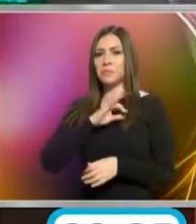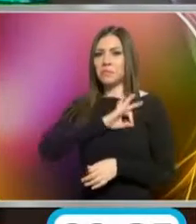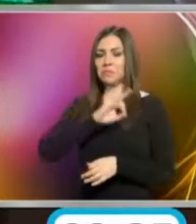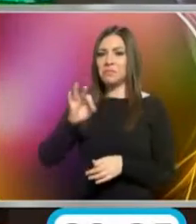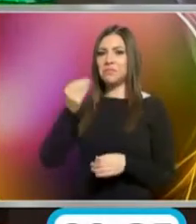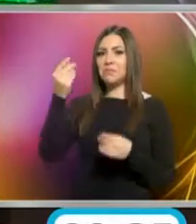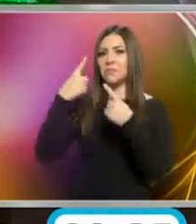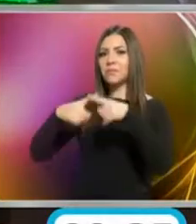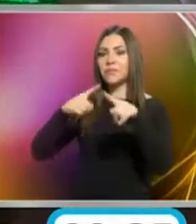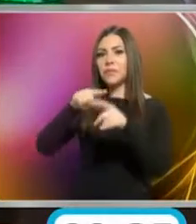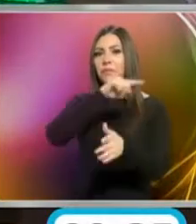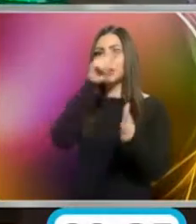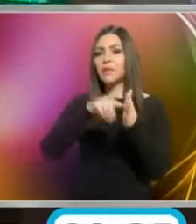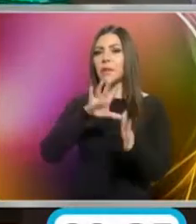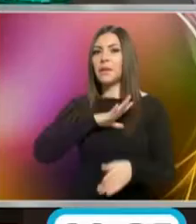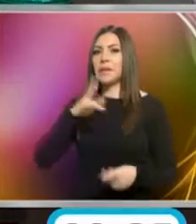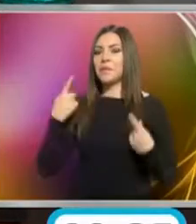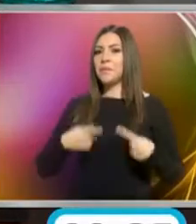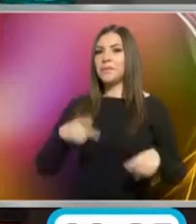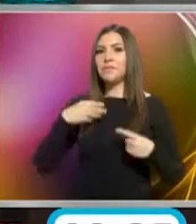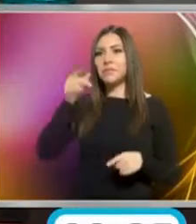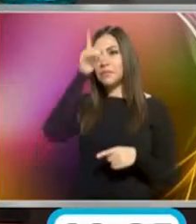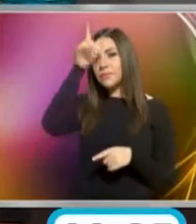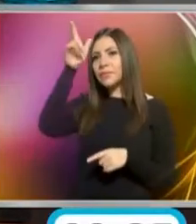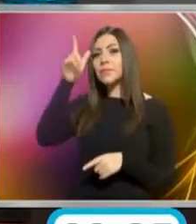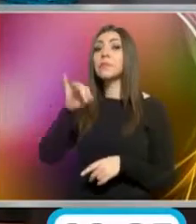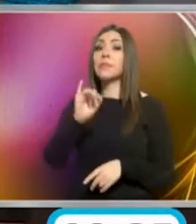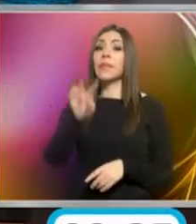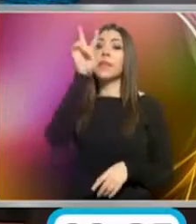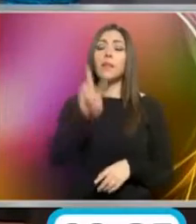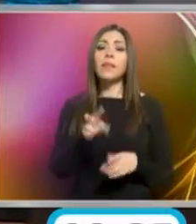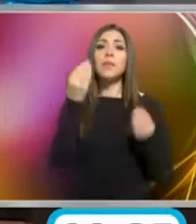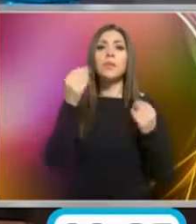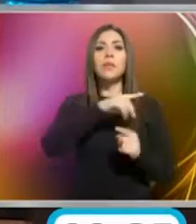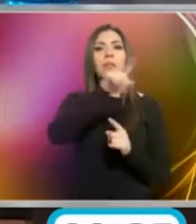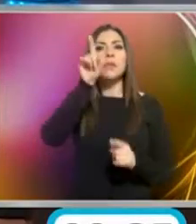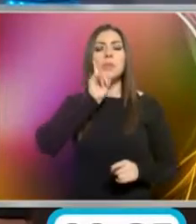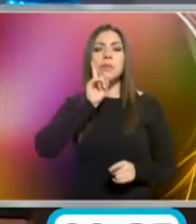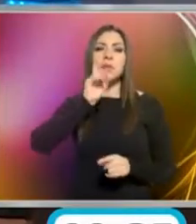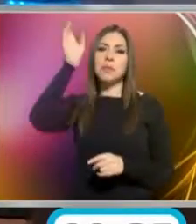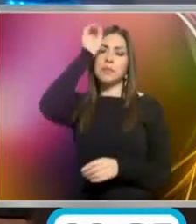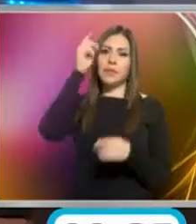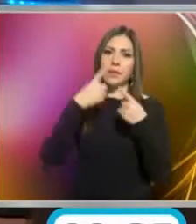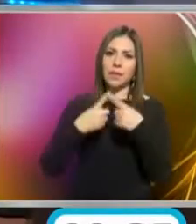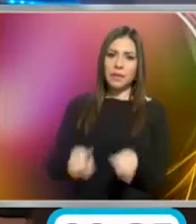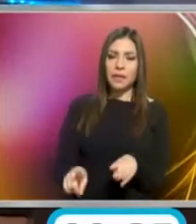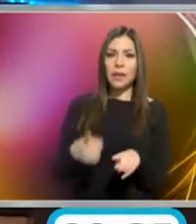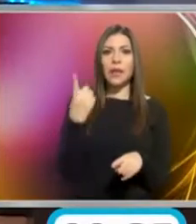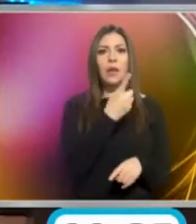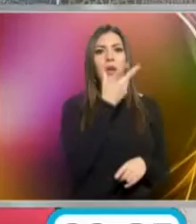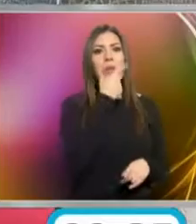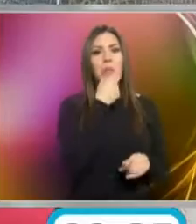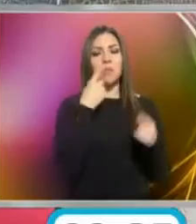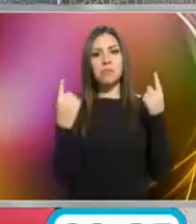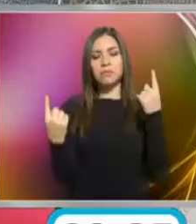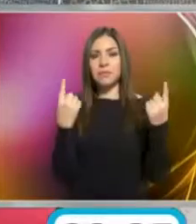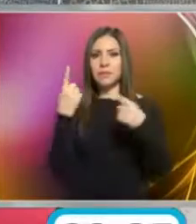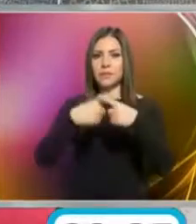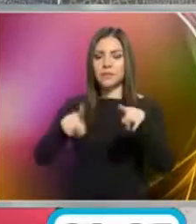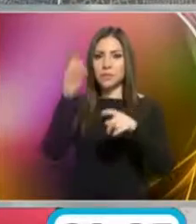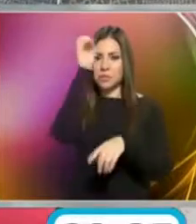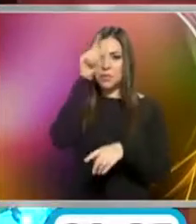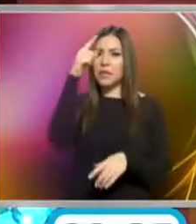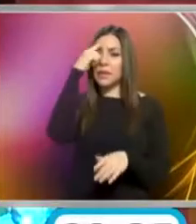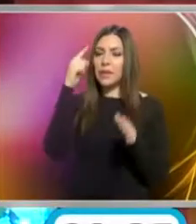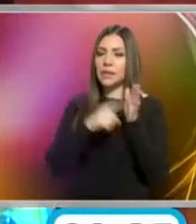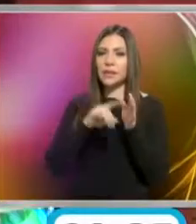partes. Sí, y es que la infidelidad es lo que decía, o sea, probablemente las mujeres opinemos diferente a lo que opinan los hombres. Yo creo que sí, ¿no? Bueno, yo creo que